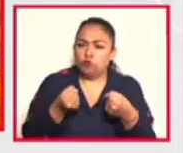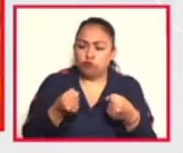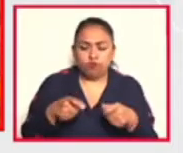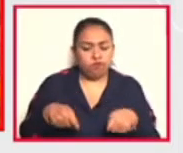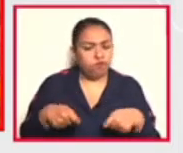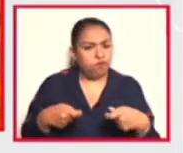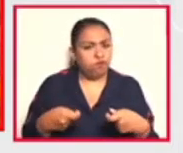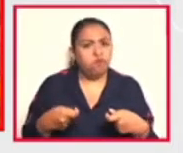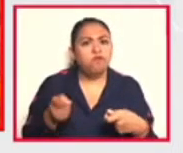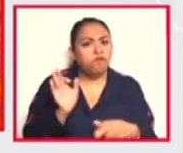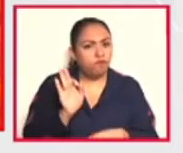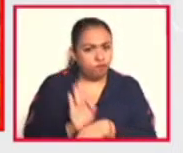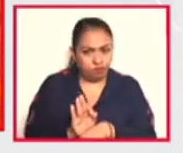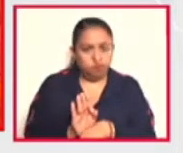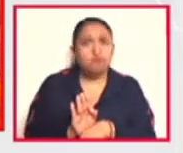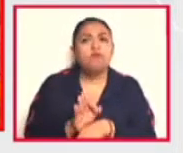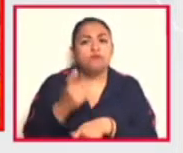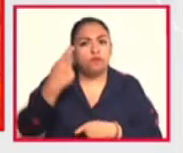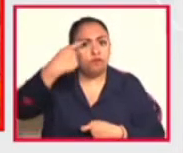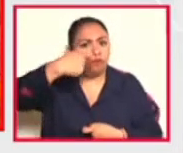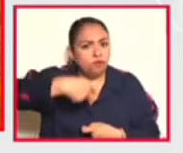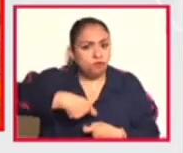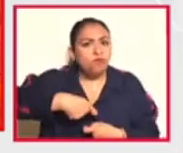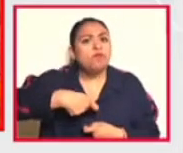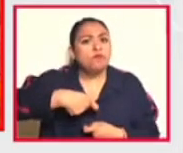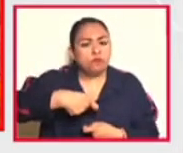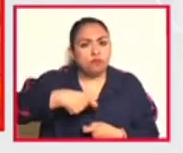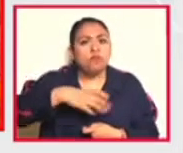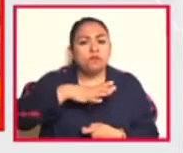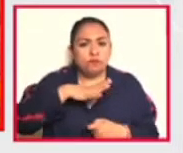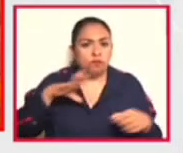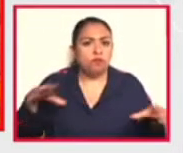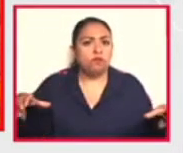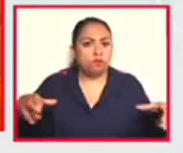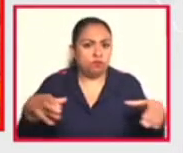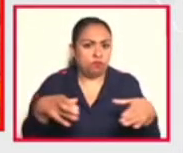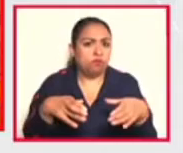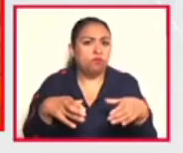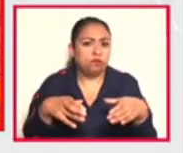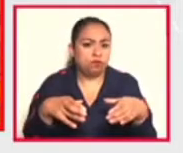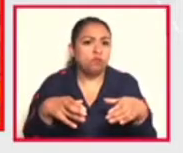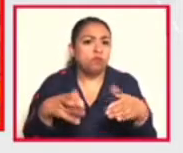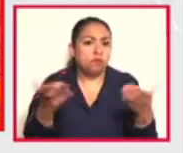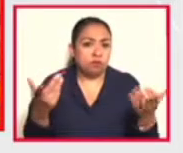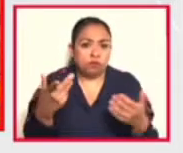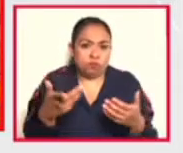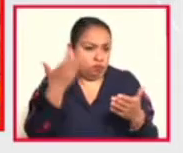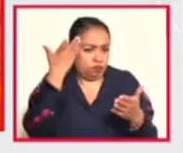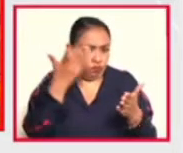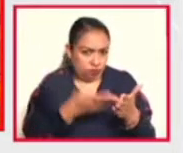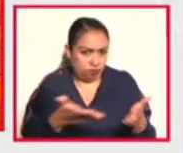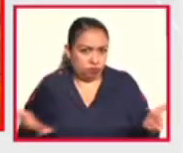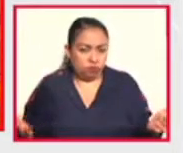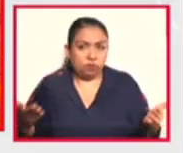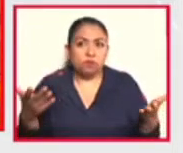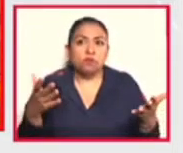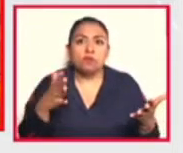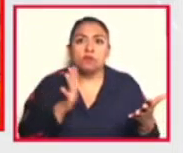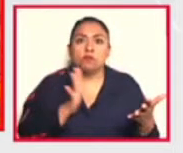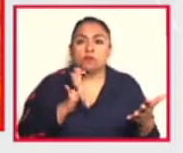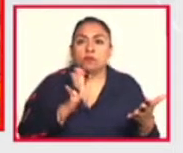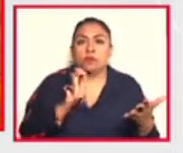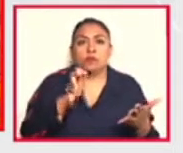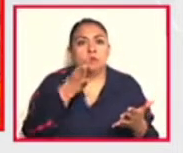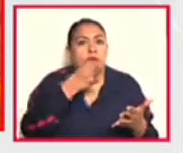fuerte, con una identidad que hace que la comunidad pues en esta época se vista de fiesta, aunque sabemos